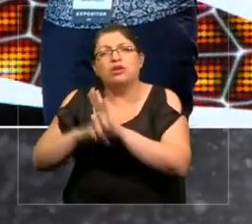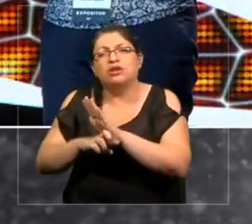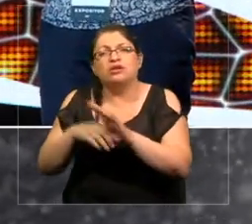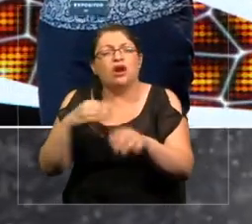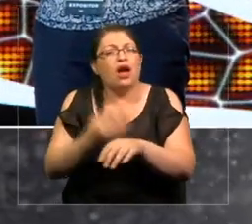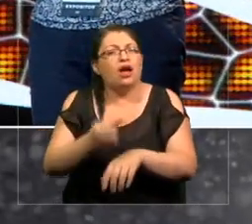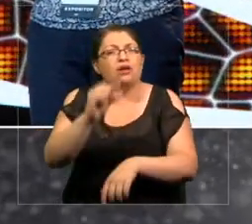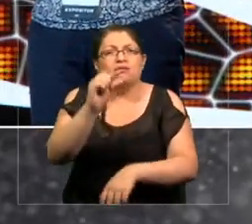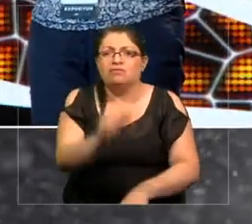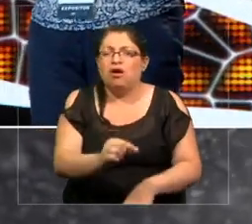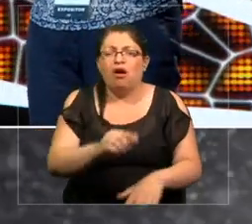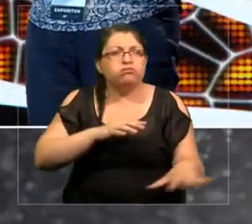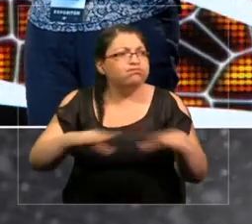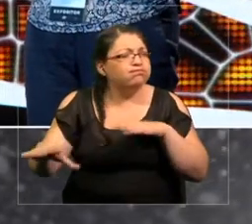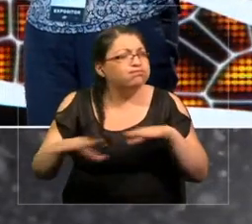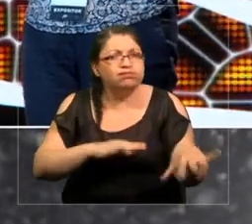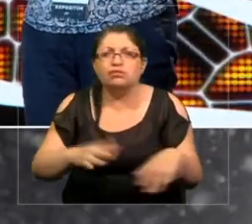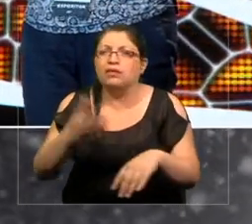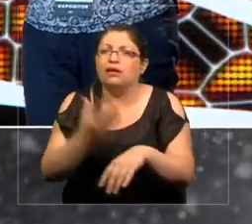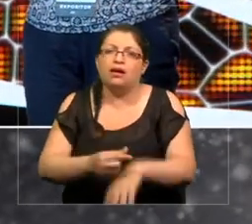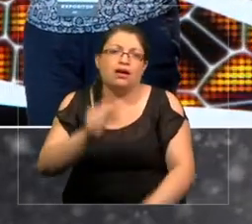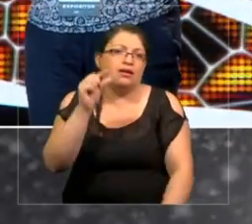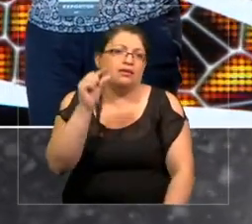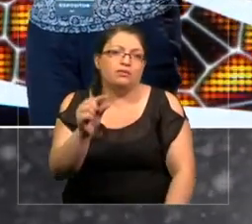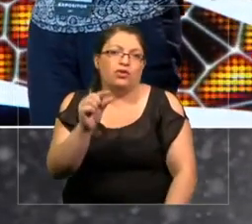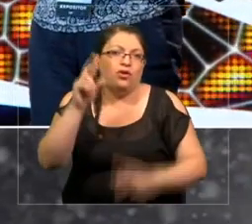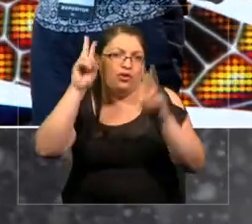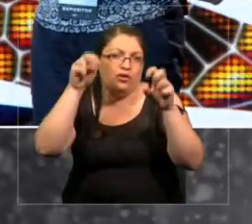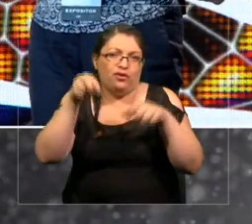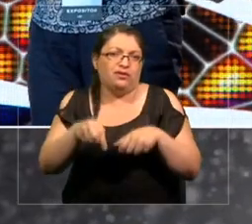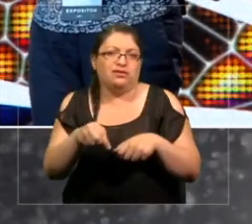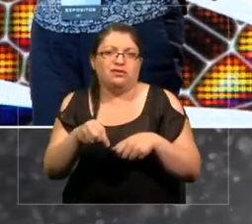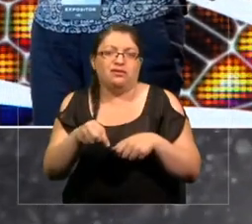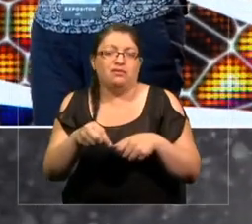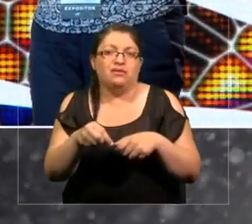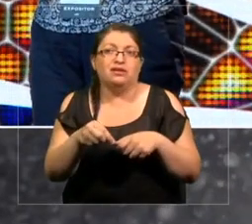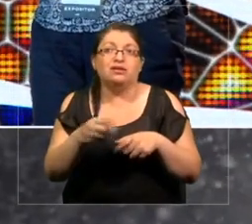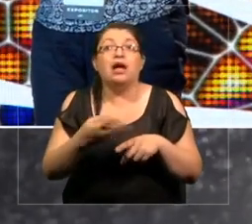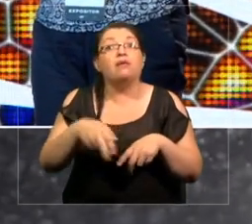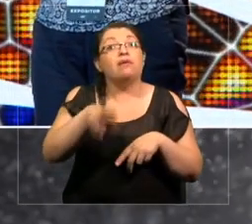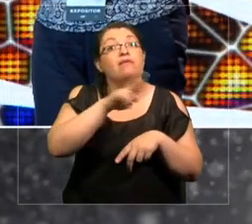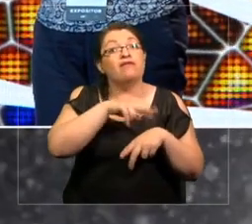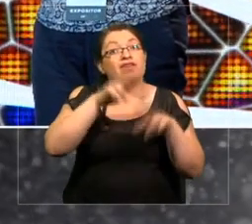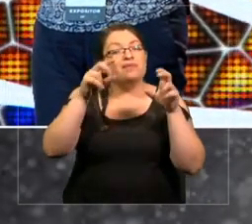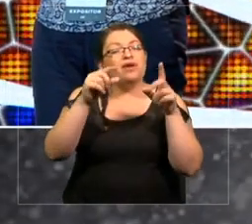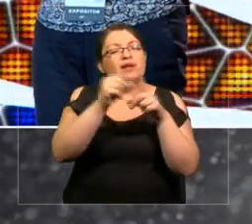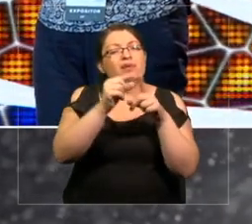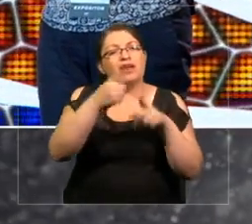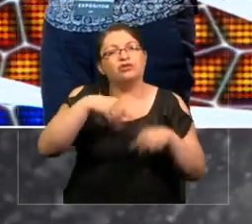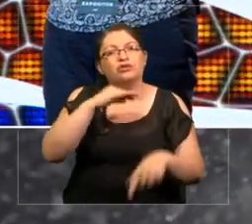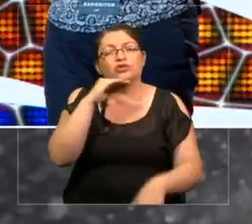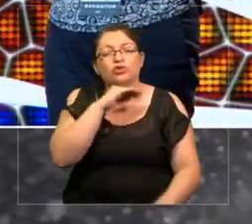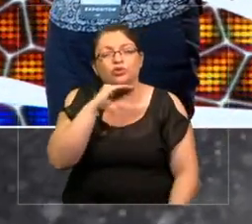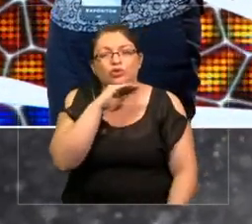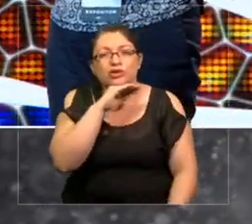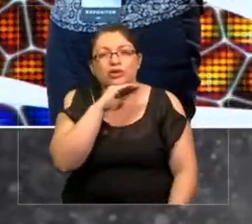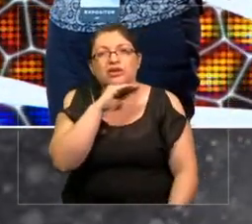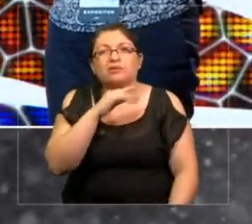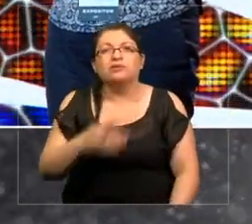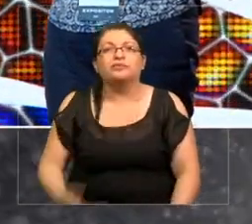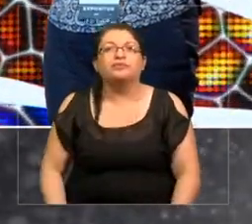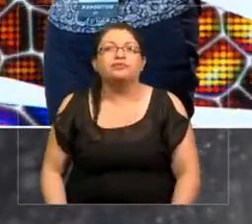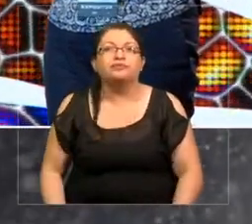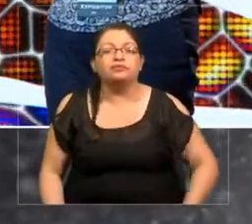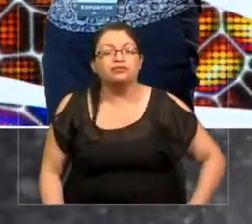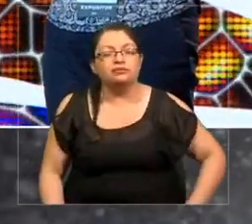muy poca acción en la materia y para regresar al tema de las palabras que usamos como cambio